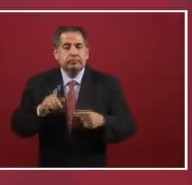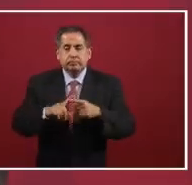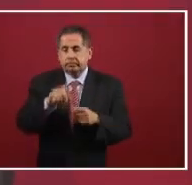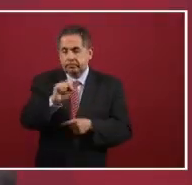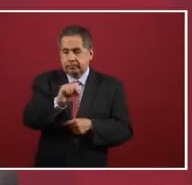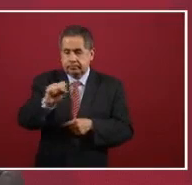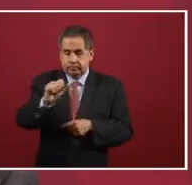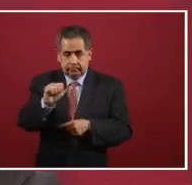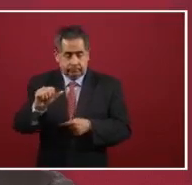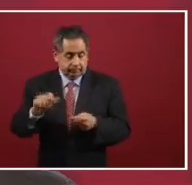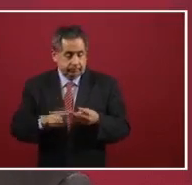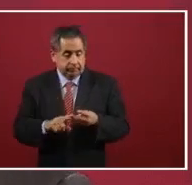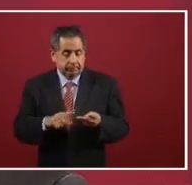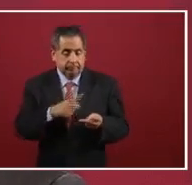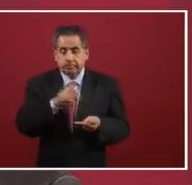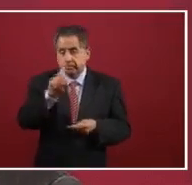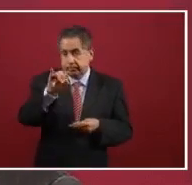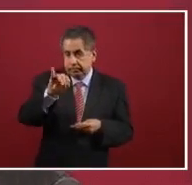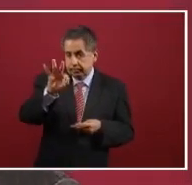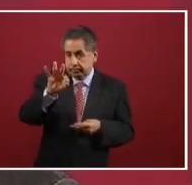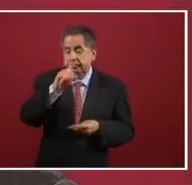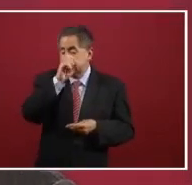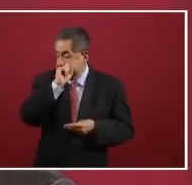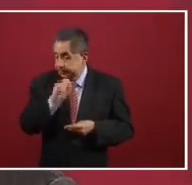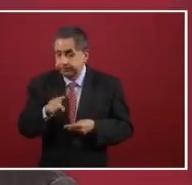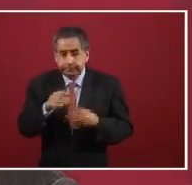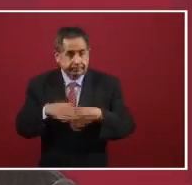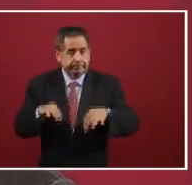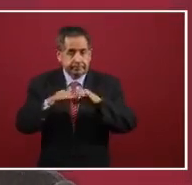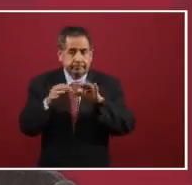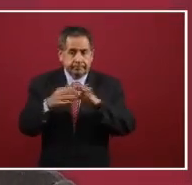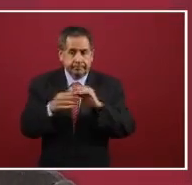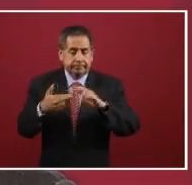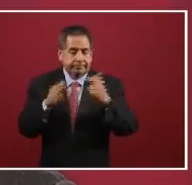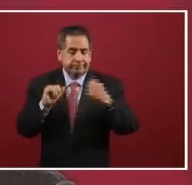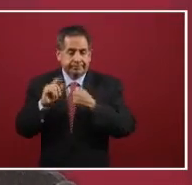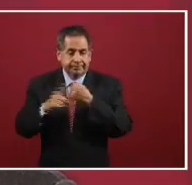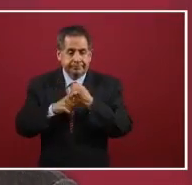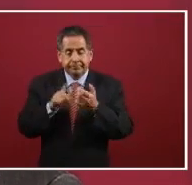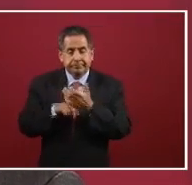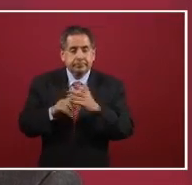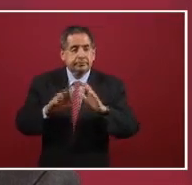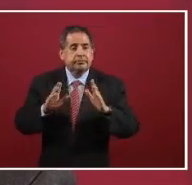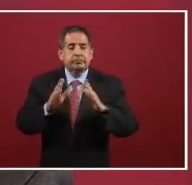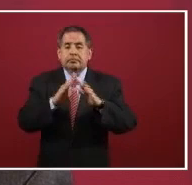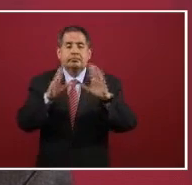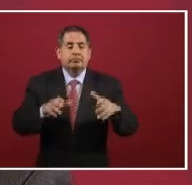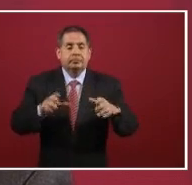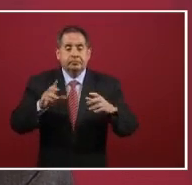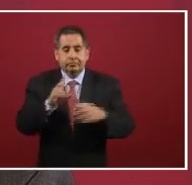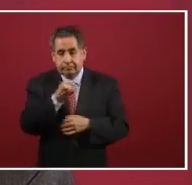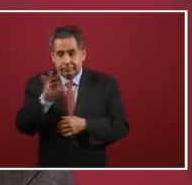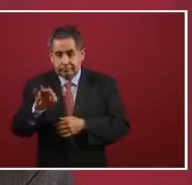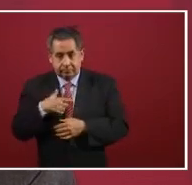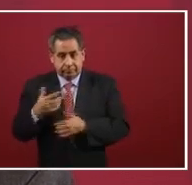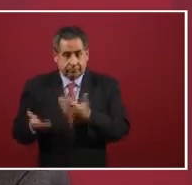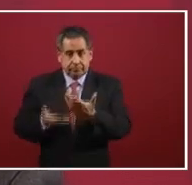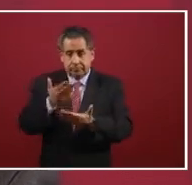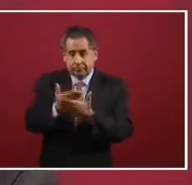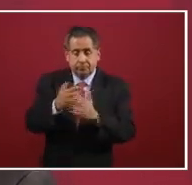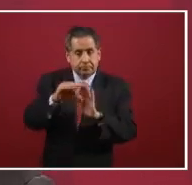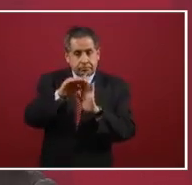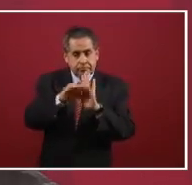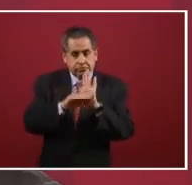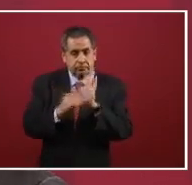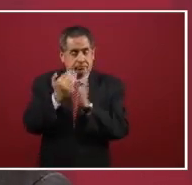de Salud, el DIF está participando de manera muy importante, toda la red de albergues del DIF, y les pedimos un protocolo que, por